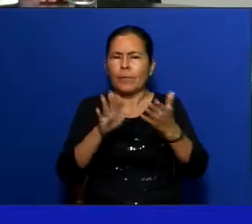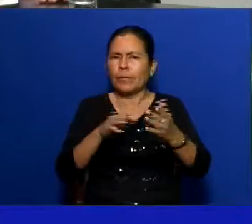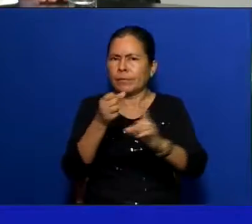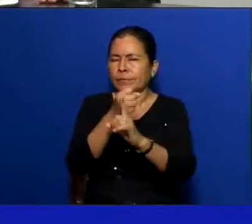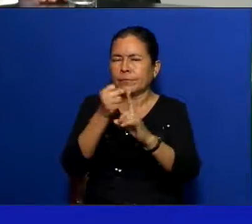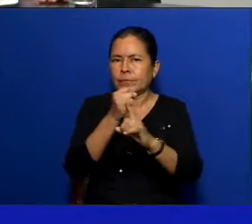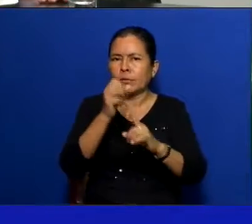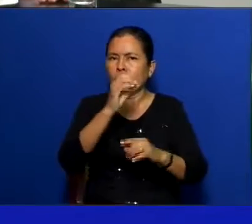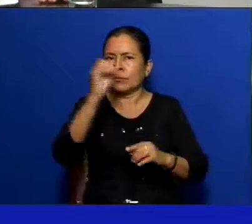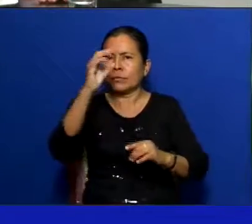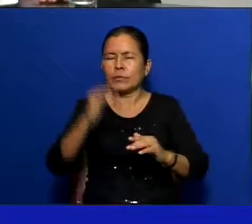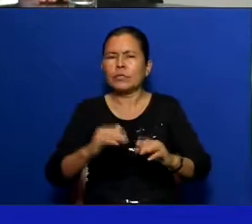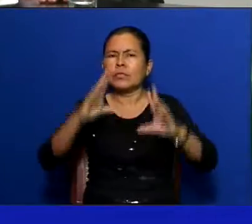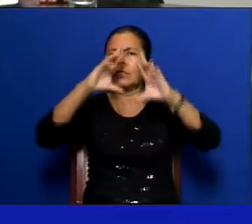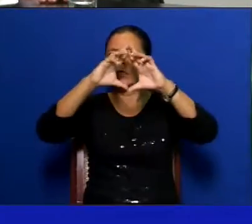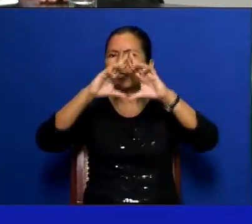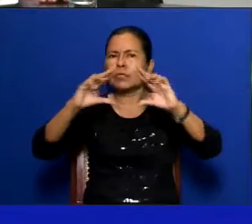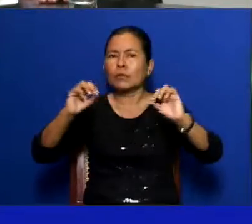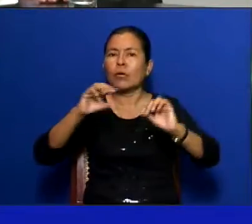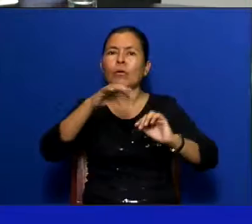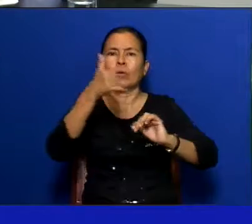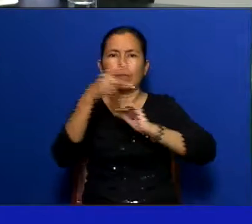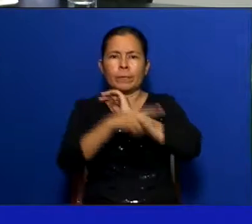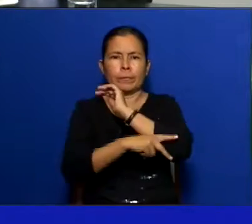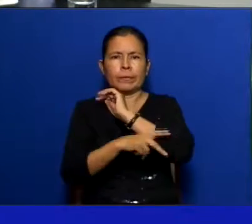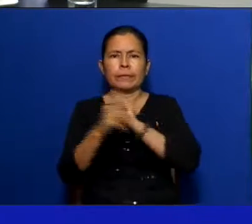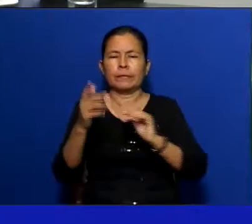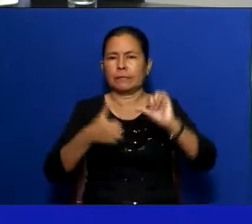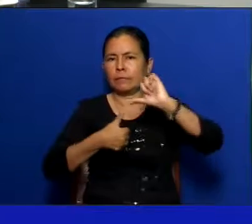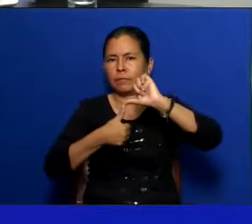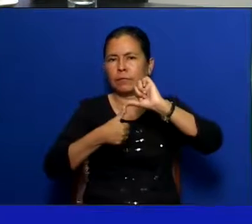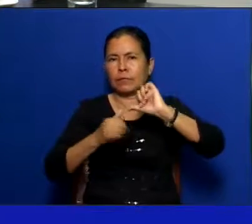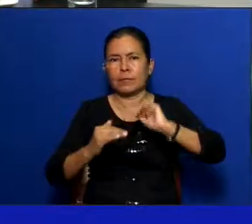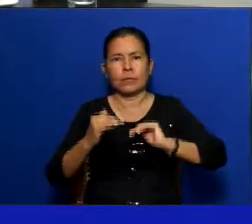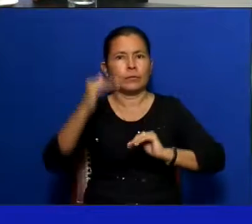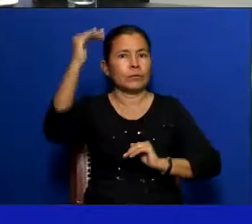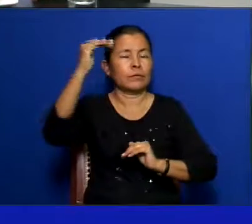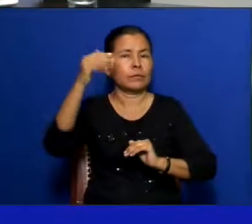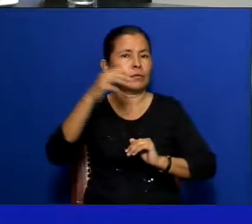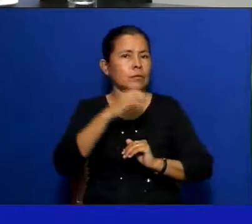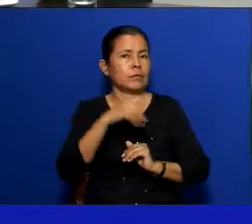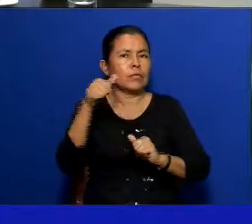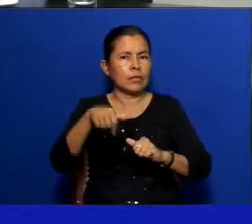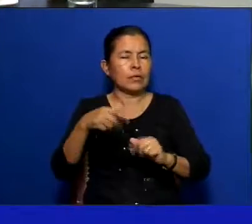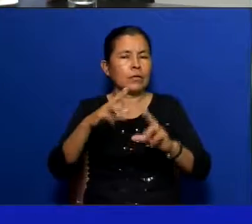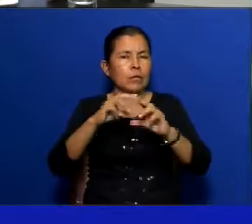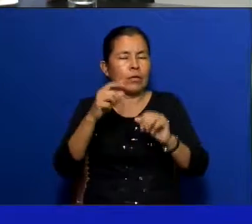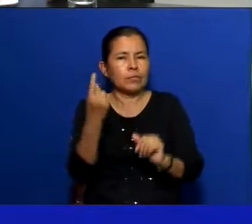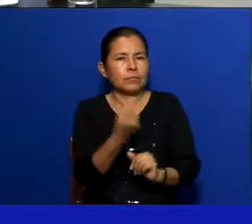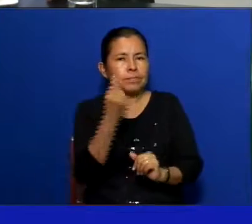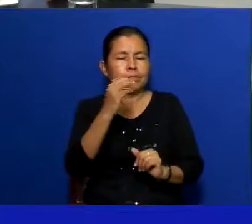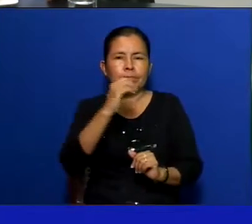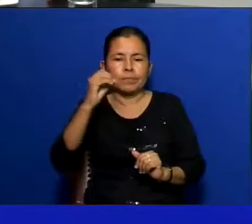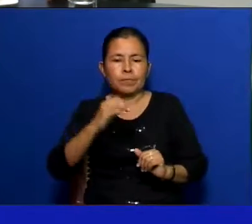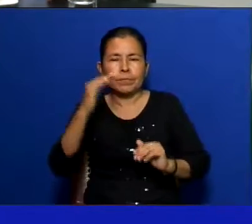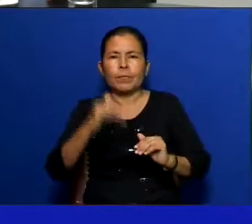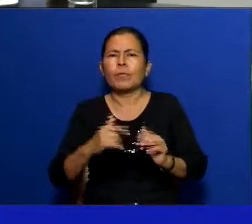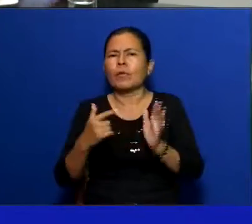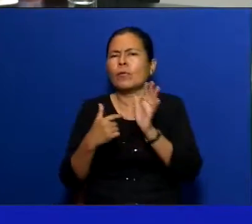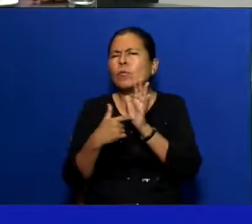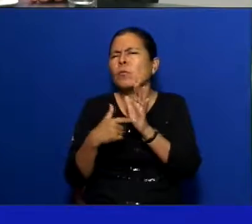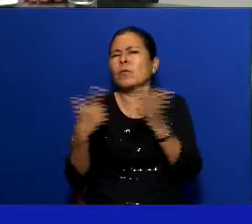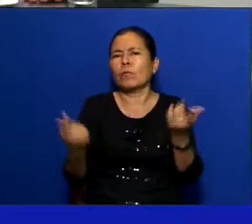los índices más bajos de muertes violentas. Y estas muertes violentas también incluyen las muertes por accidentes de